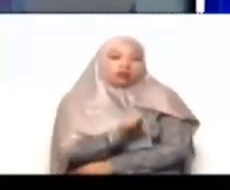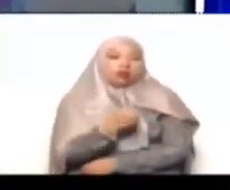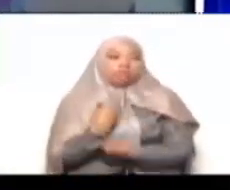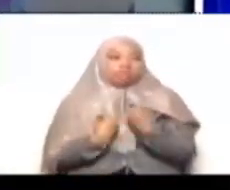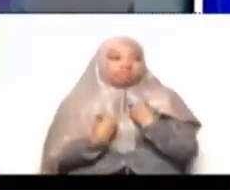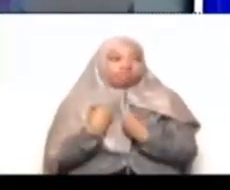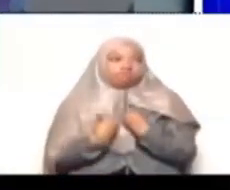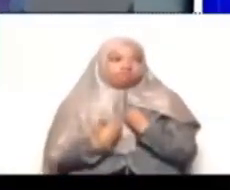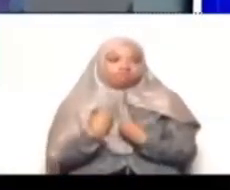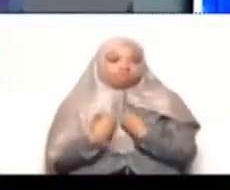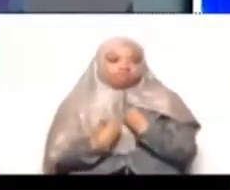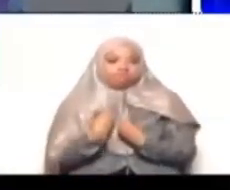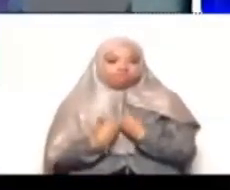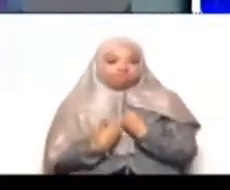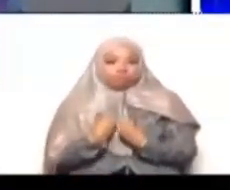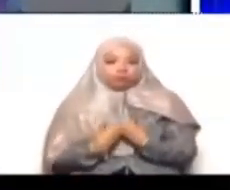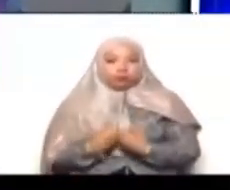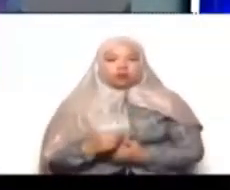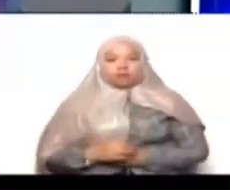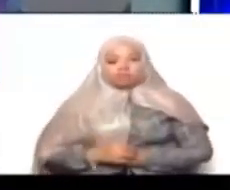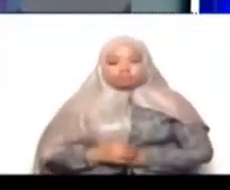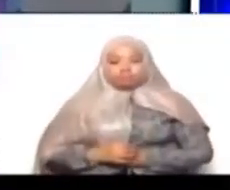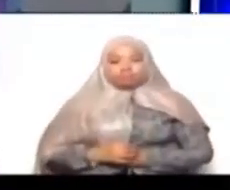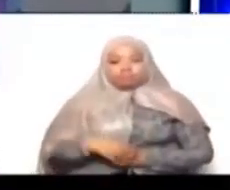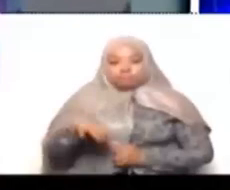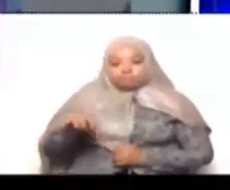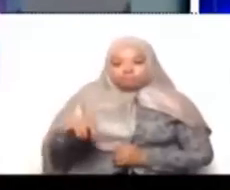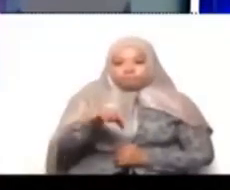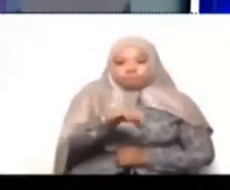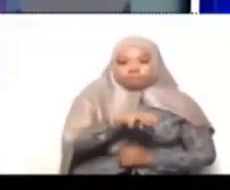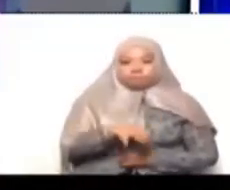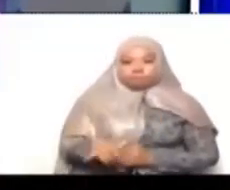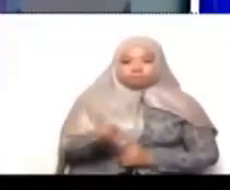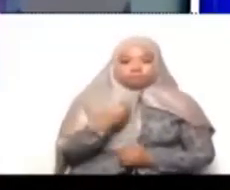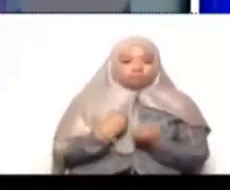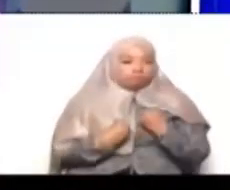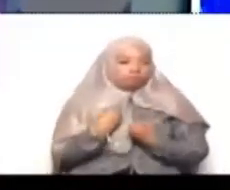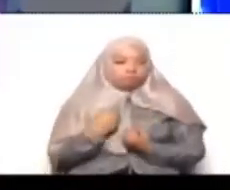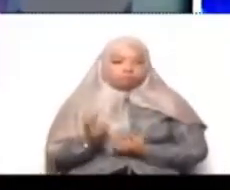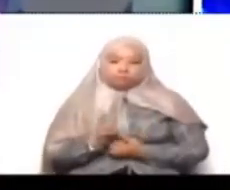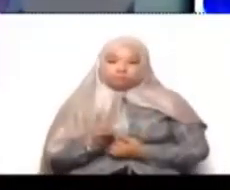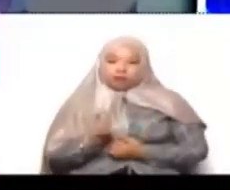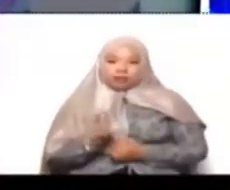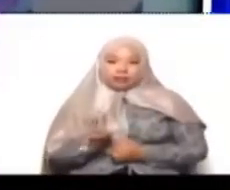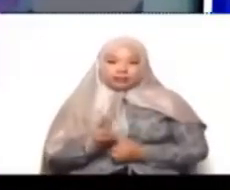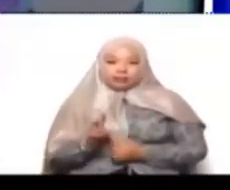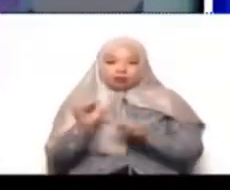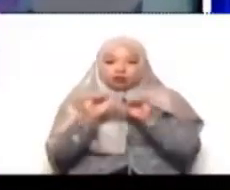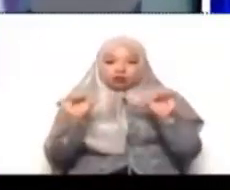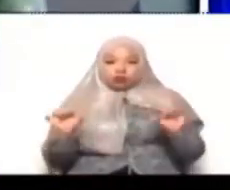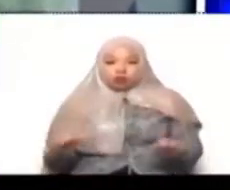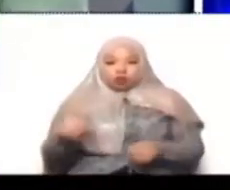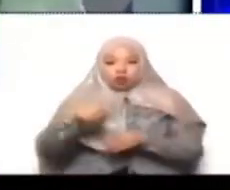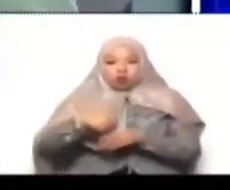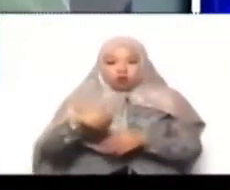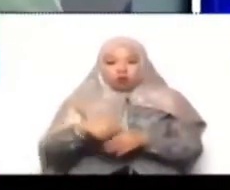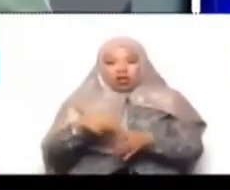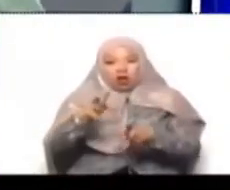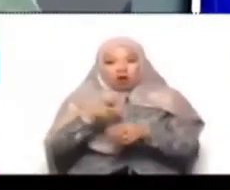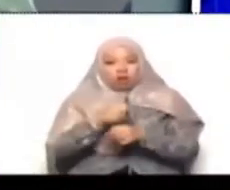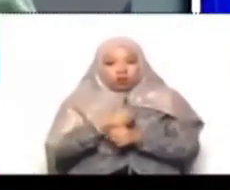Hay nervios en la derecha regional. Dejen los nervios. Venezuela tiene el sistema electoral más